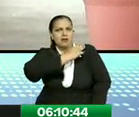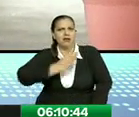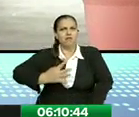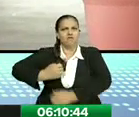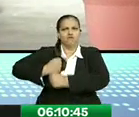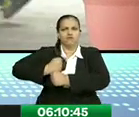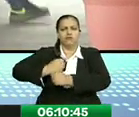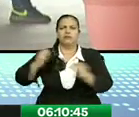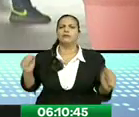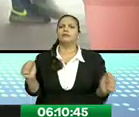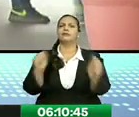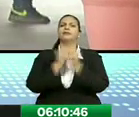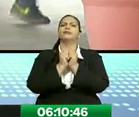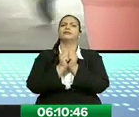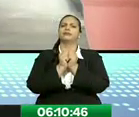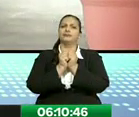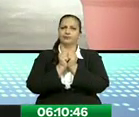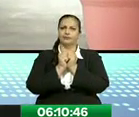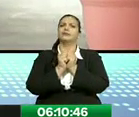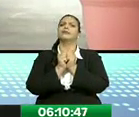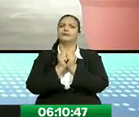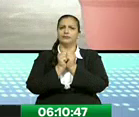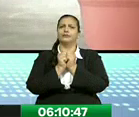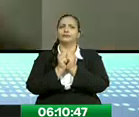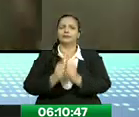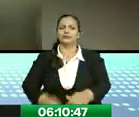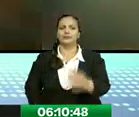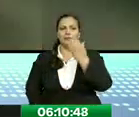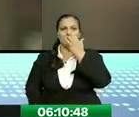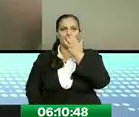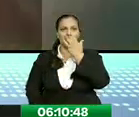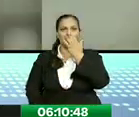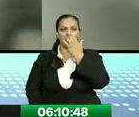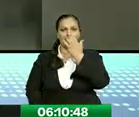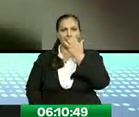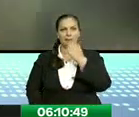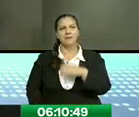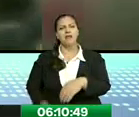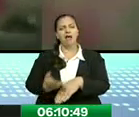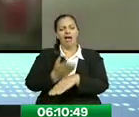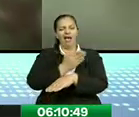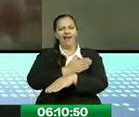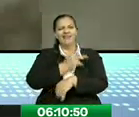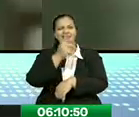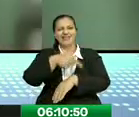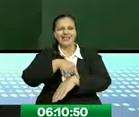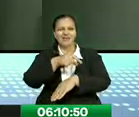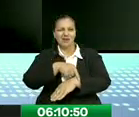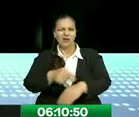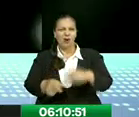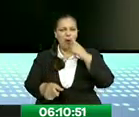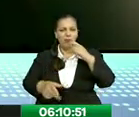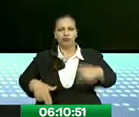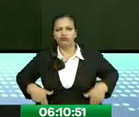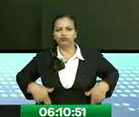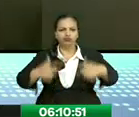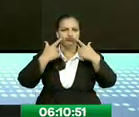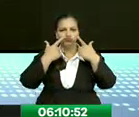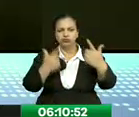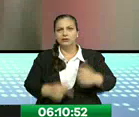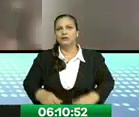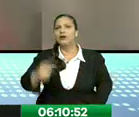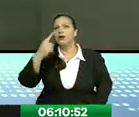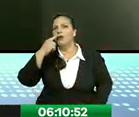con guardia ante nuestras vistas. Lo mató un tipo, lo mató ahí a sangre fría. Y el señor, por defender los